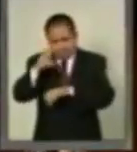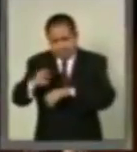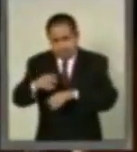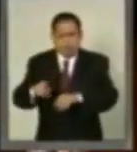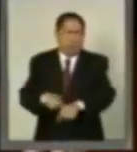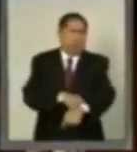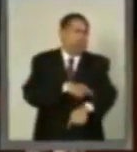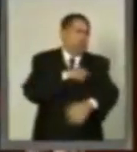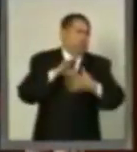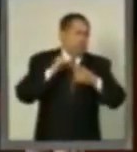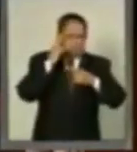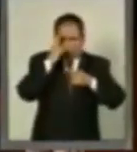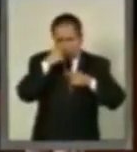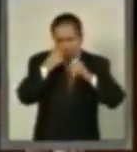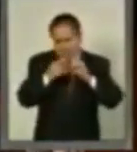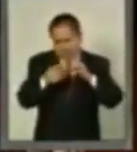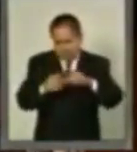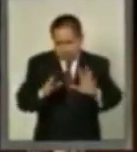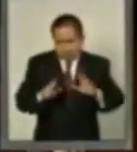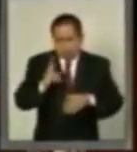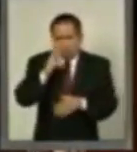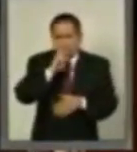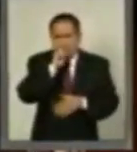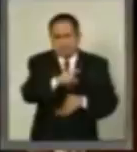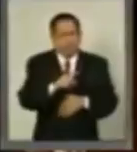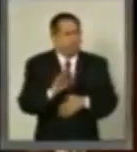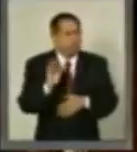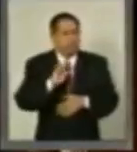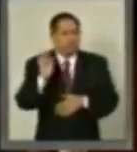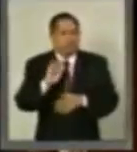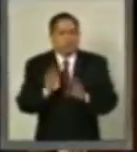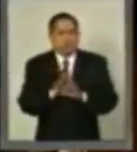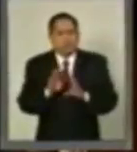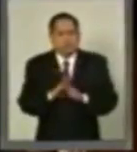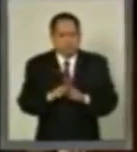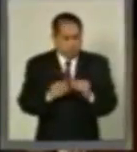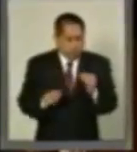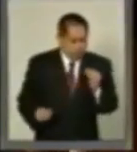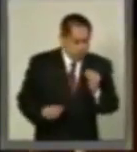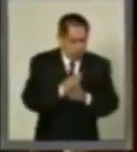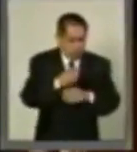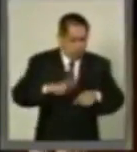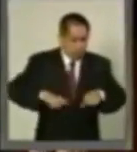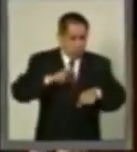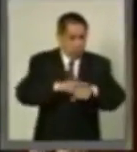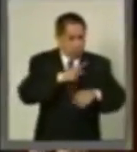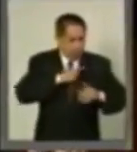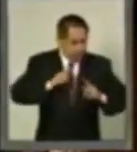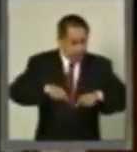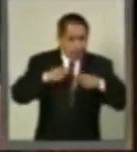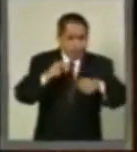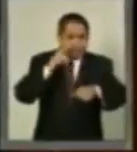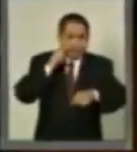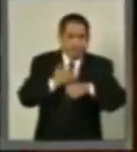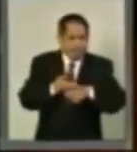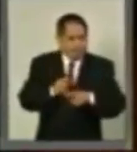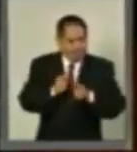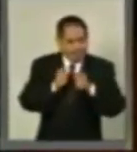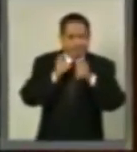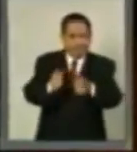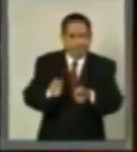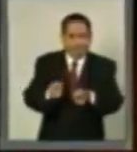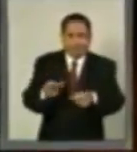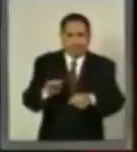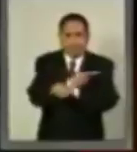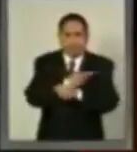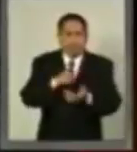llevaría una hora hacerlo, pero como a unos días de que el nuevo gobierno debiera asumir su mandato, se